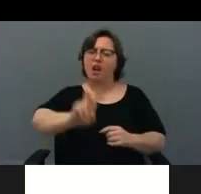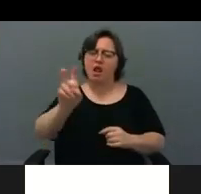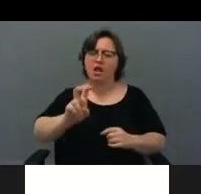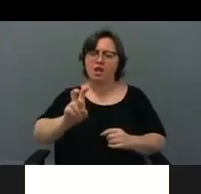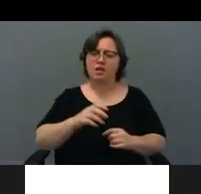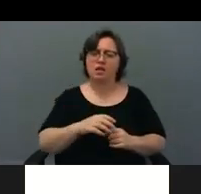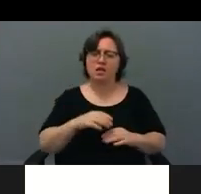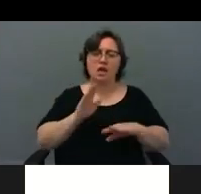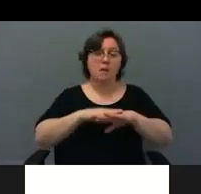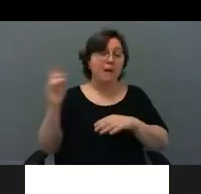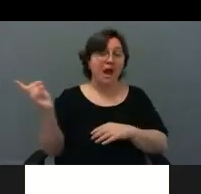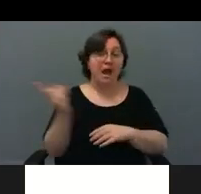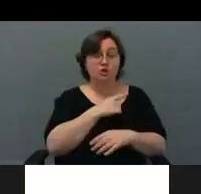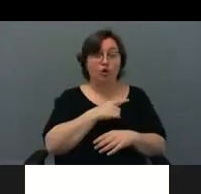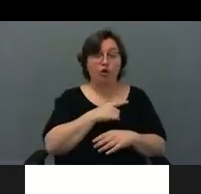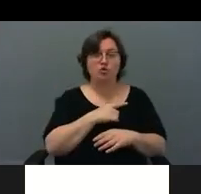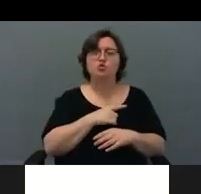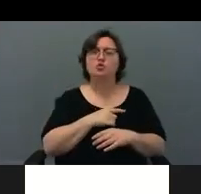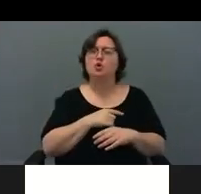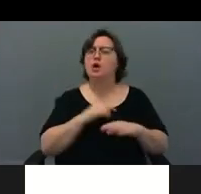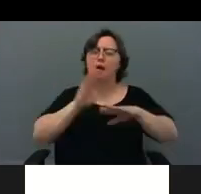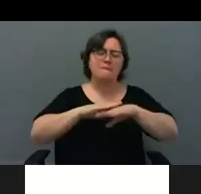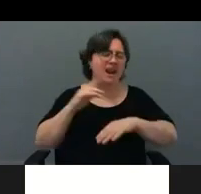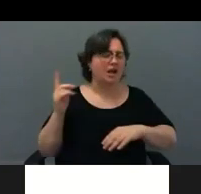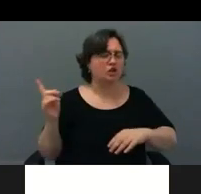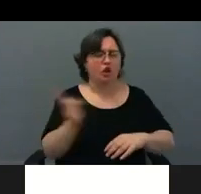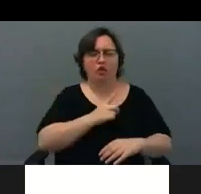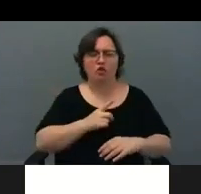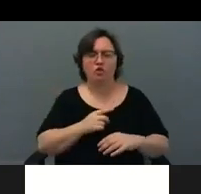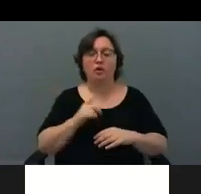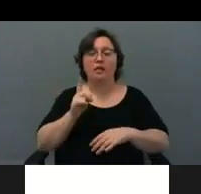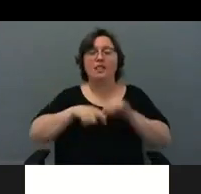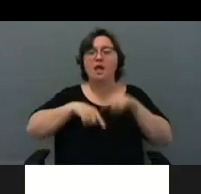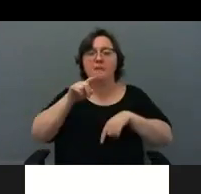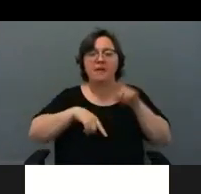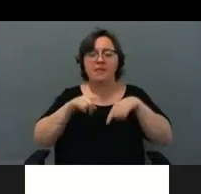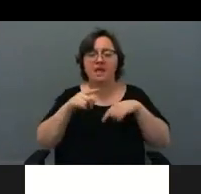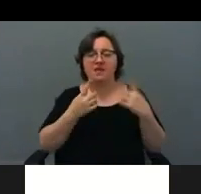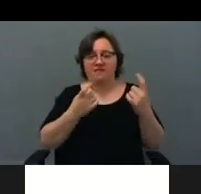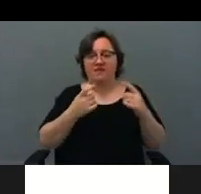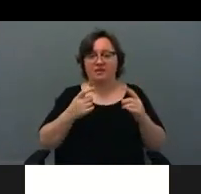que sí, para todos los compañeros de Aspace Rioja? Sí, adaptándolos según